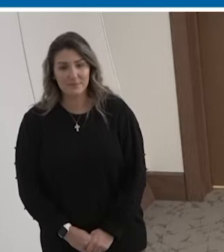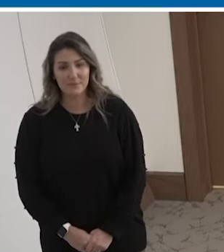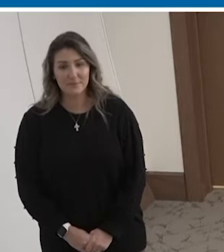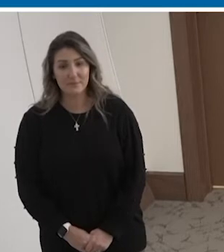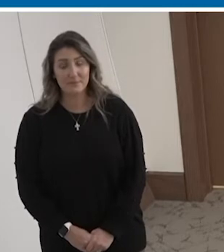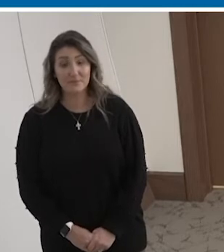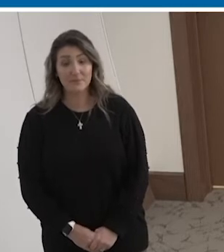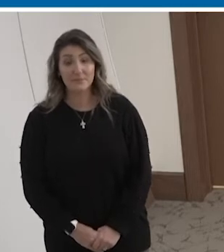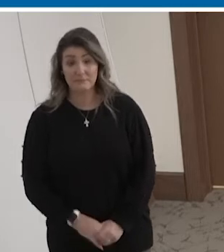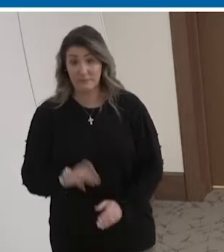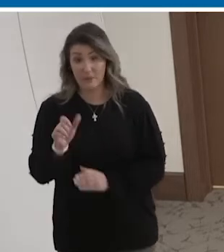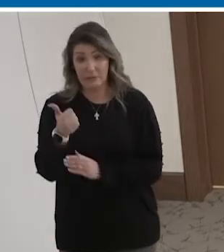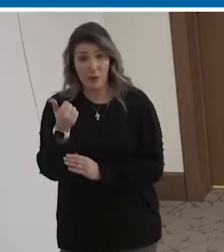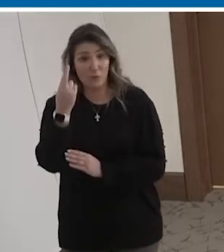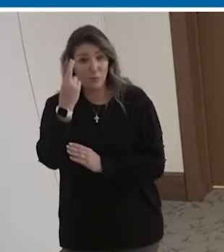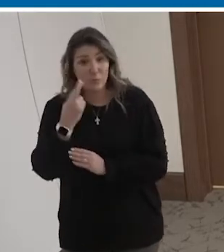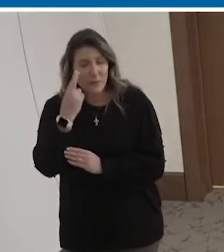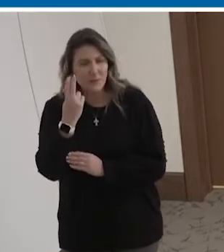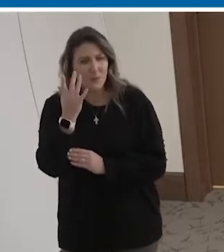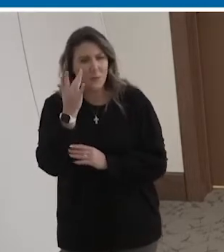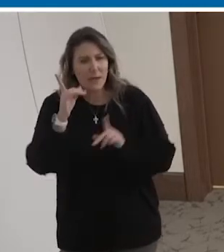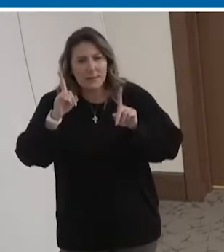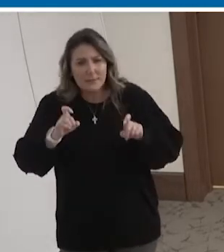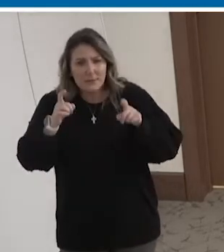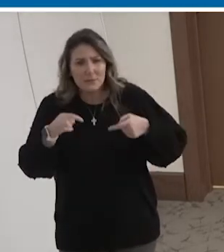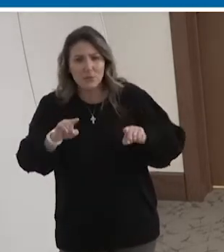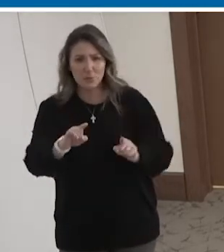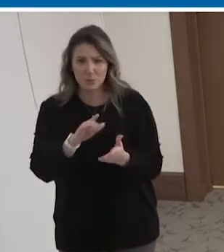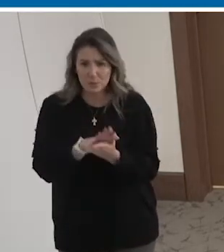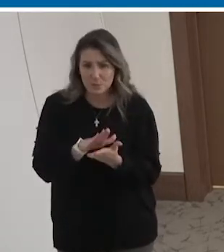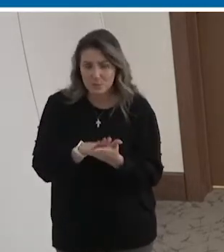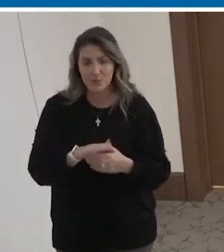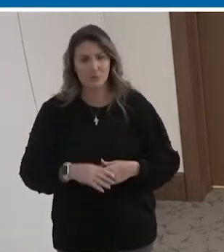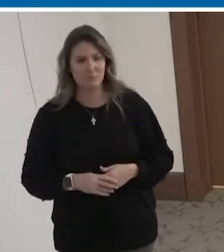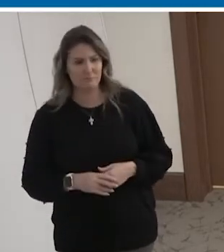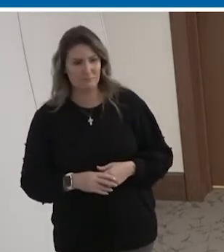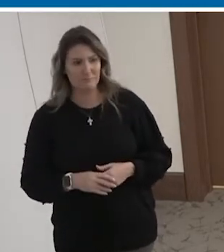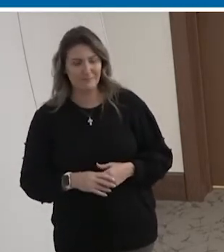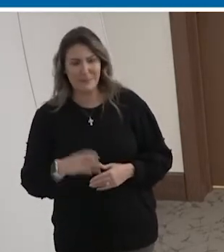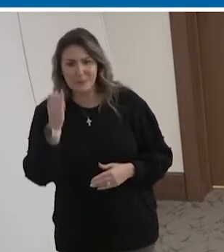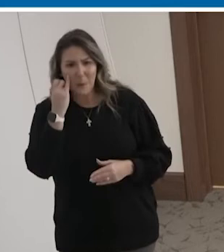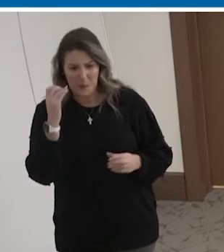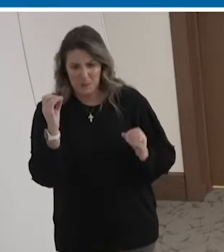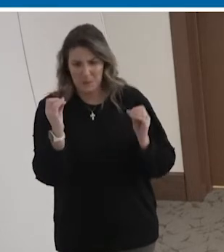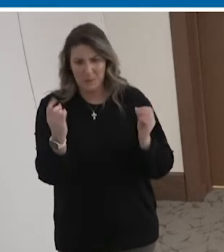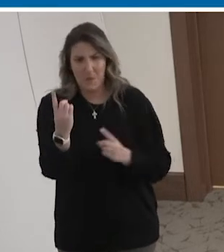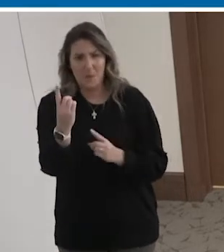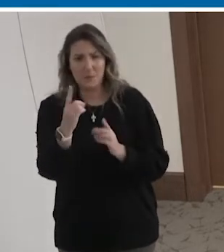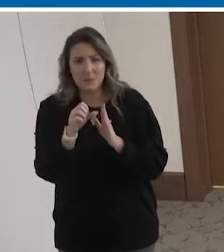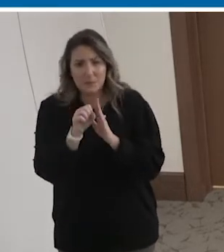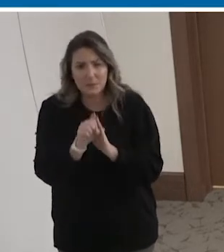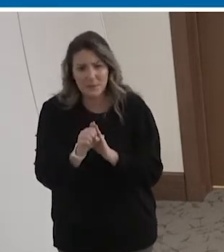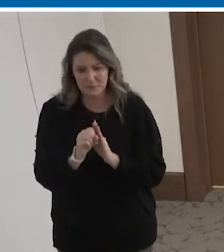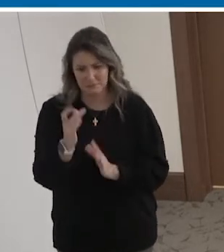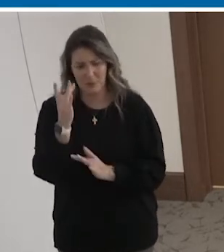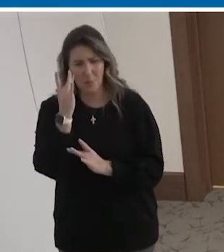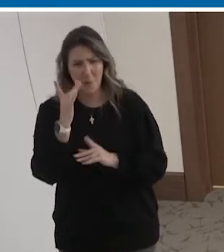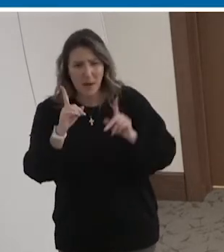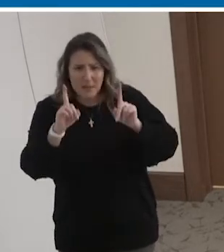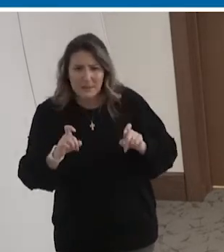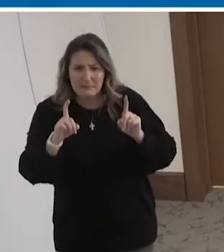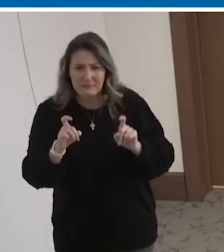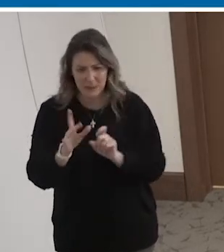And here's the other reason to test at school. Let's say nobody at school has symptoms. Why should we test